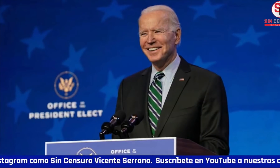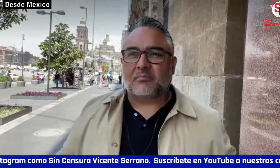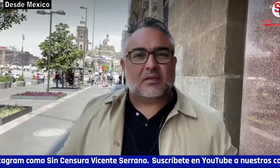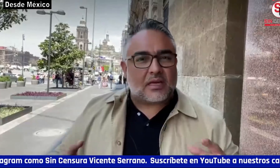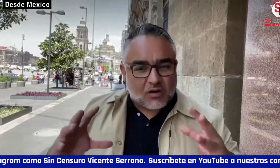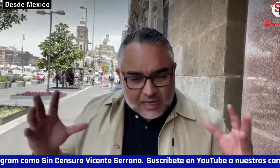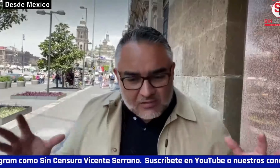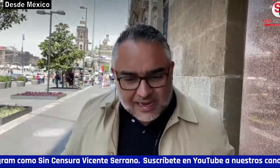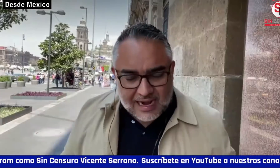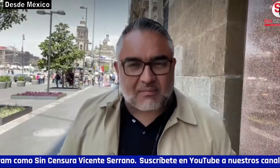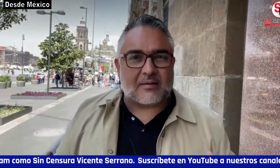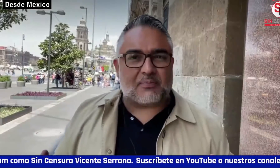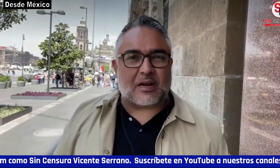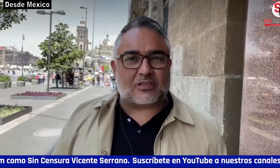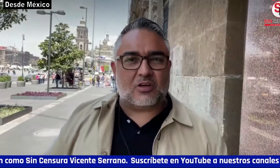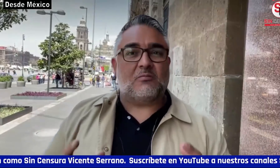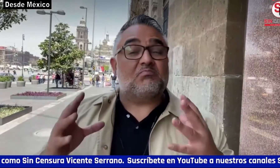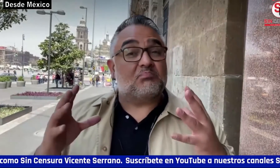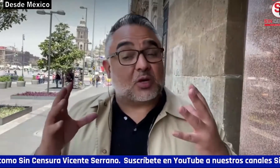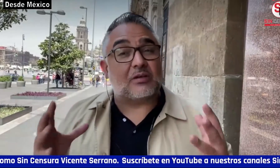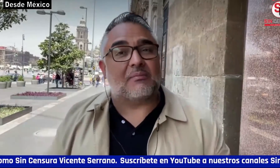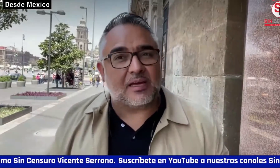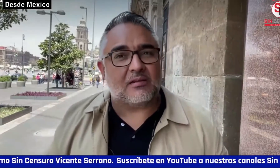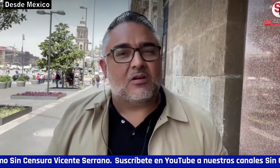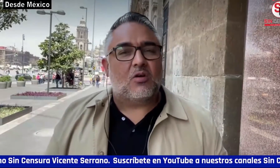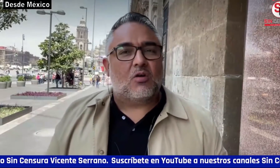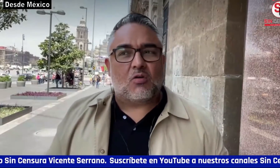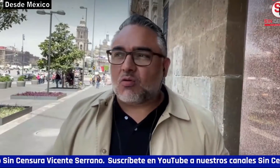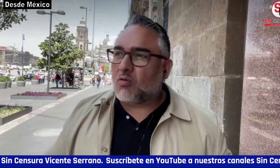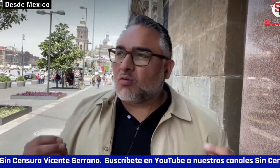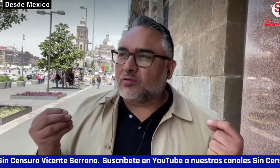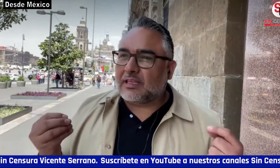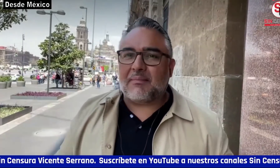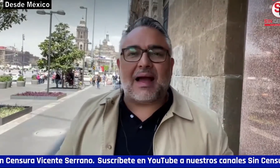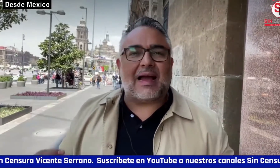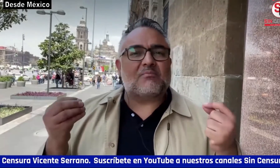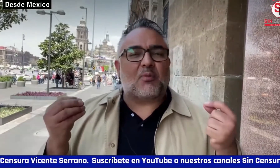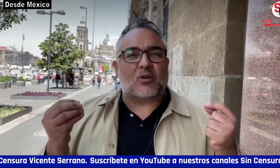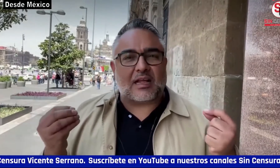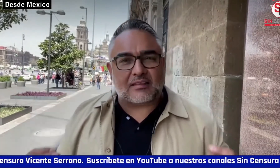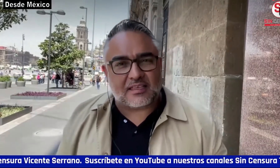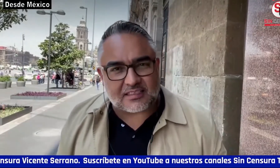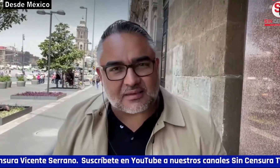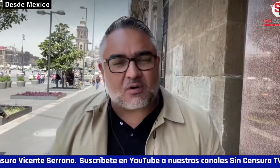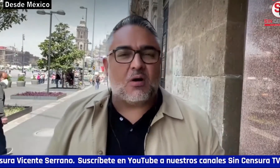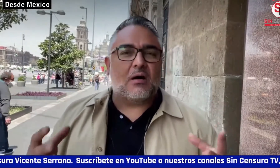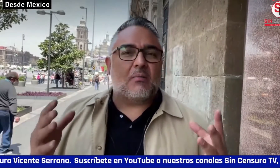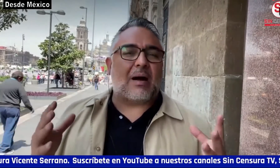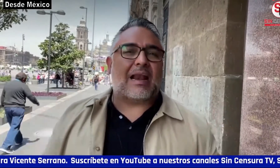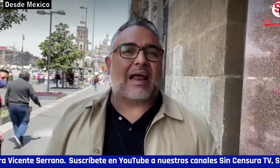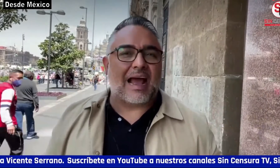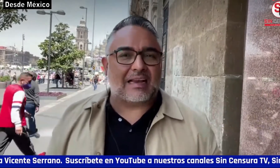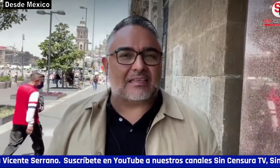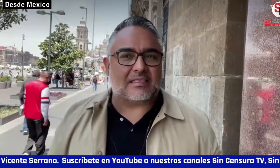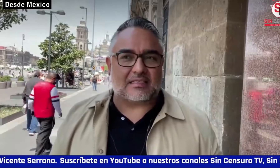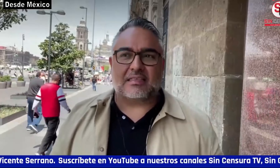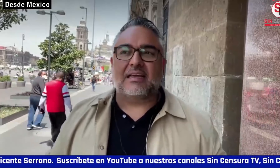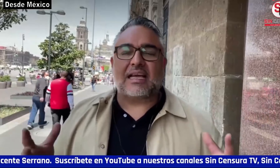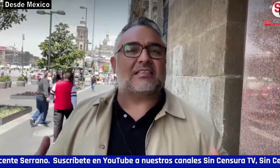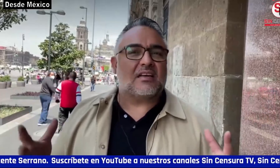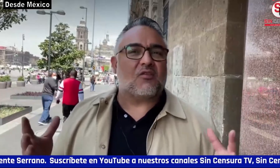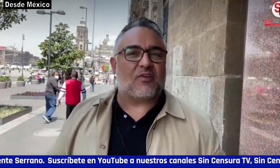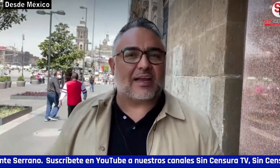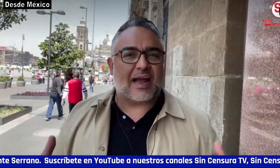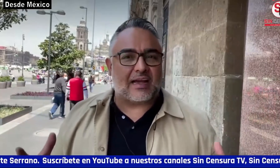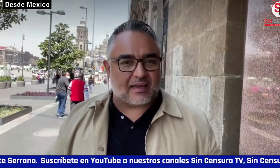fin, creo que hay una gran manipulación, pero también un tema importantísimo para el análisis.